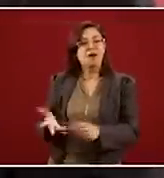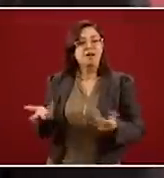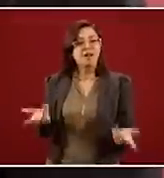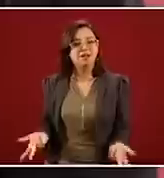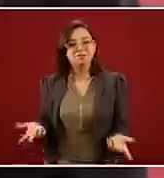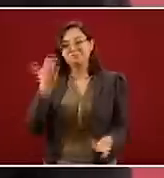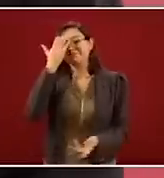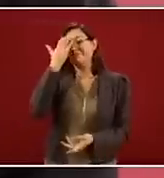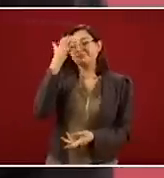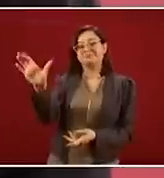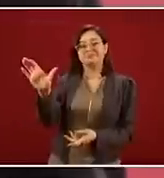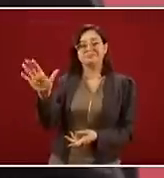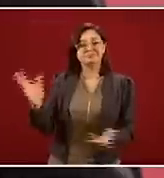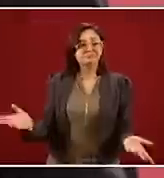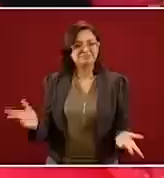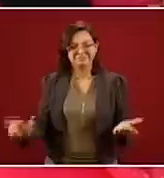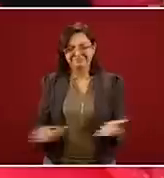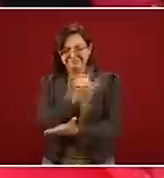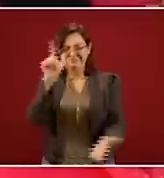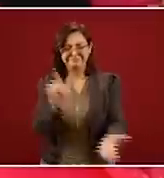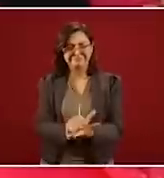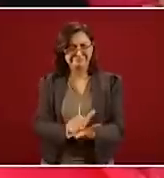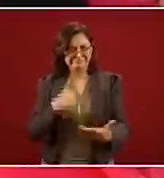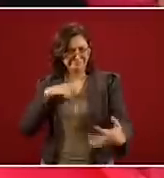Entonces, no tiene nada que ver con nosotros.